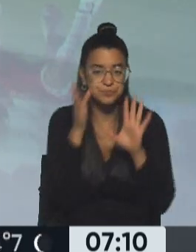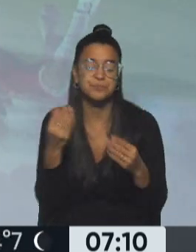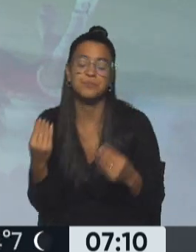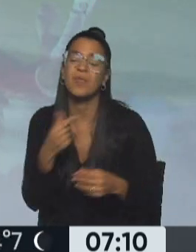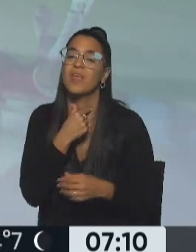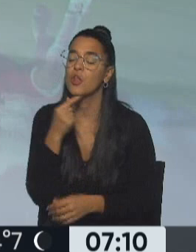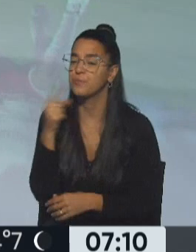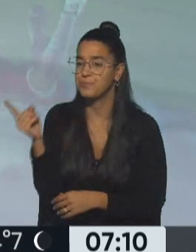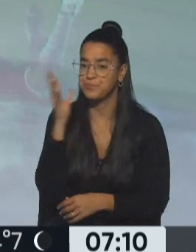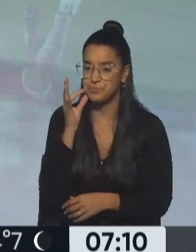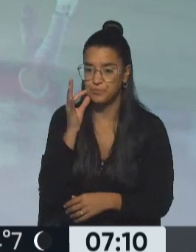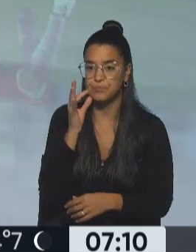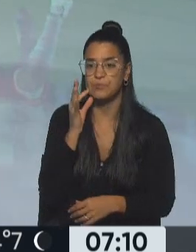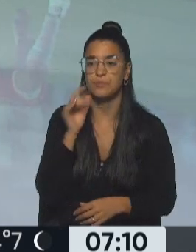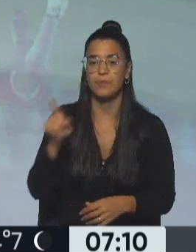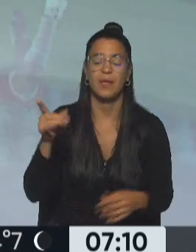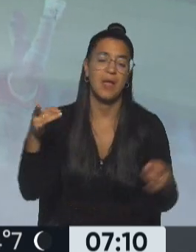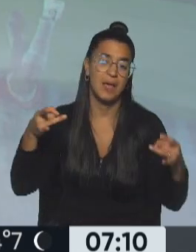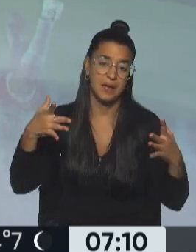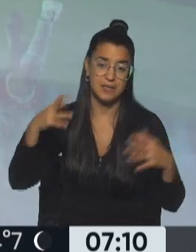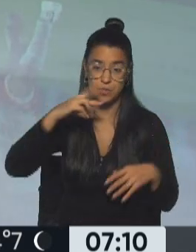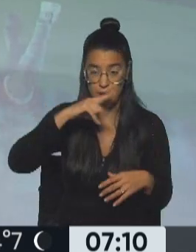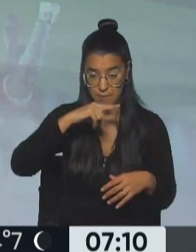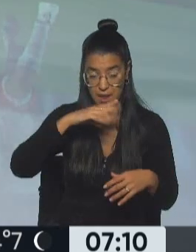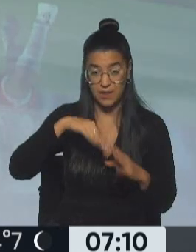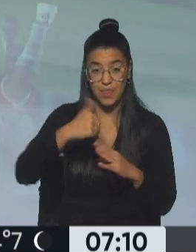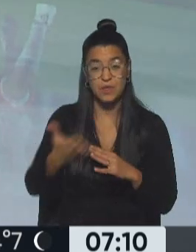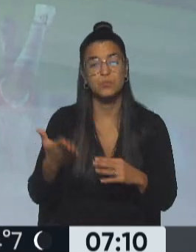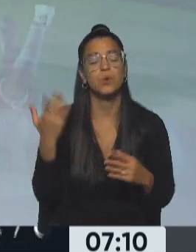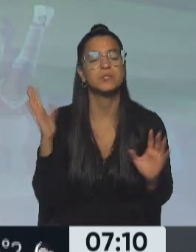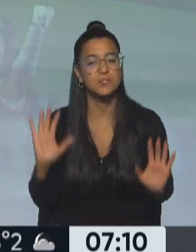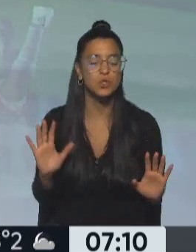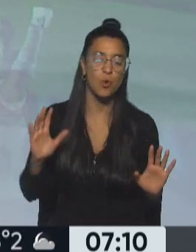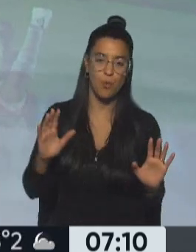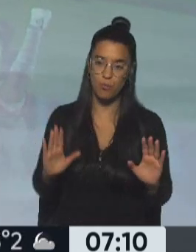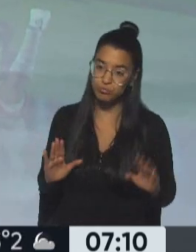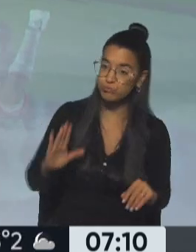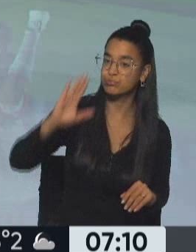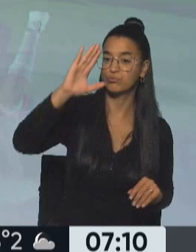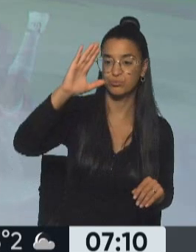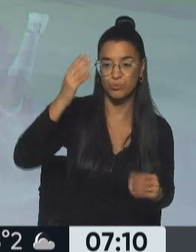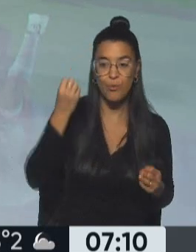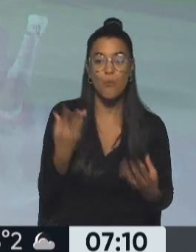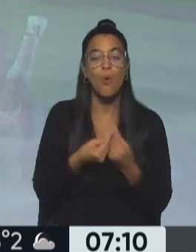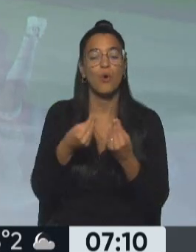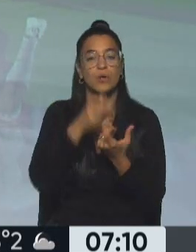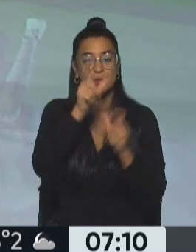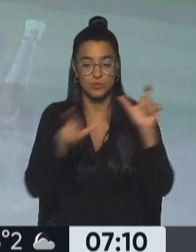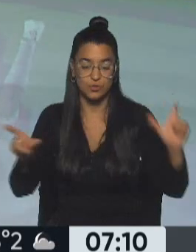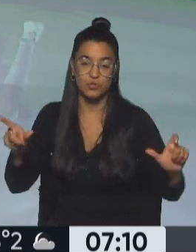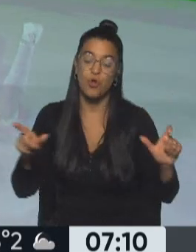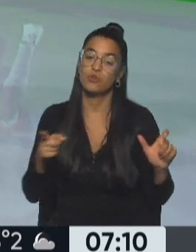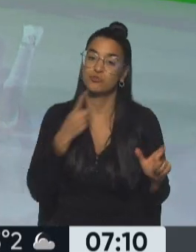te... Después del Clásico en La Plata... Es distinto. Hubo como un despegue, porque hubo un montón de pibes que tomaron